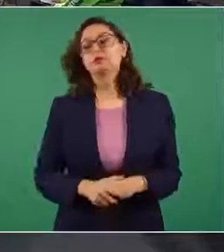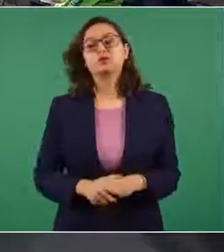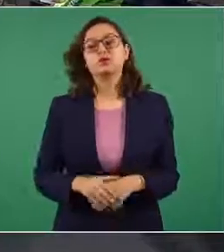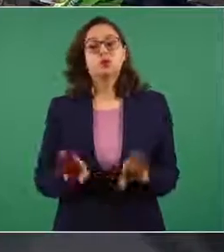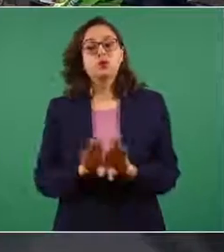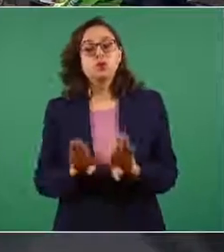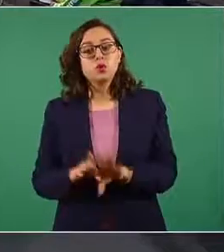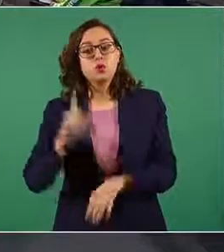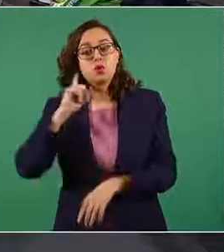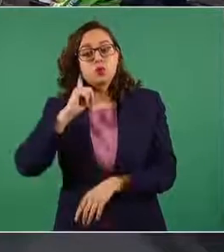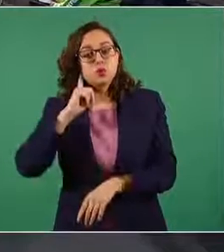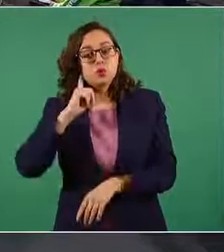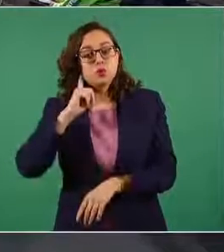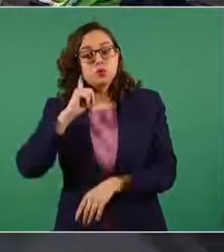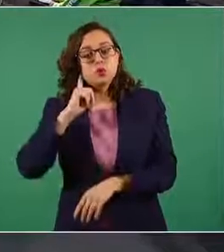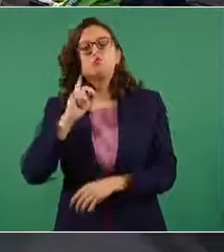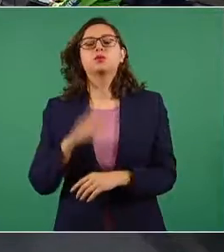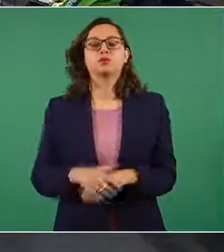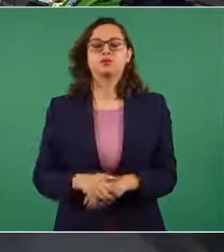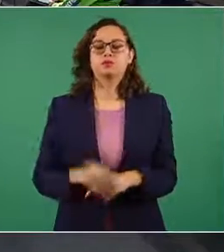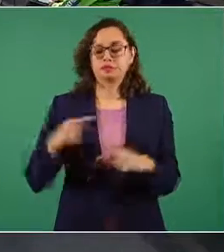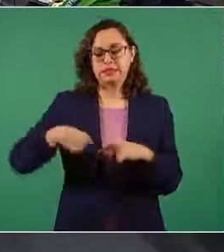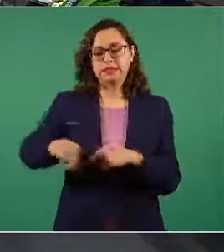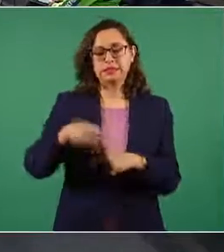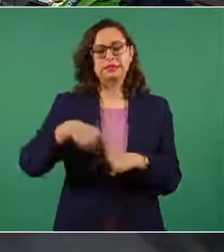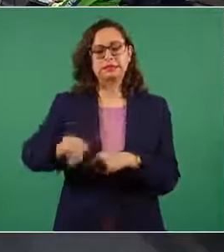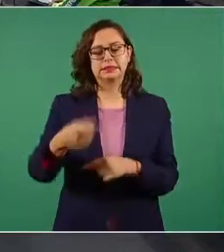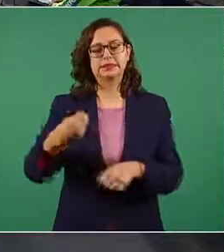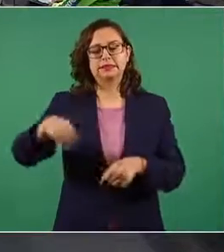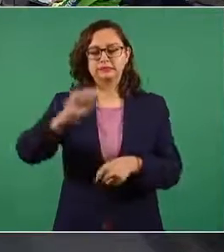¿Mande? La voy a firmar esta semana.